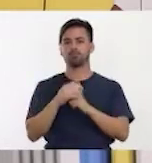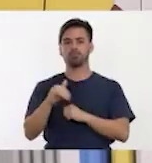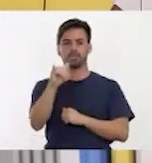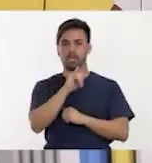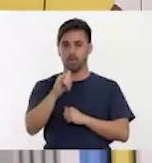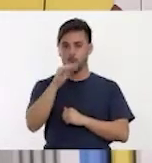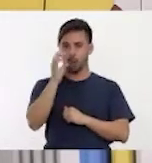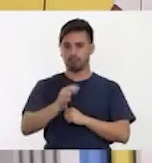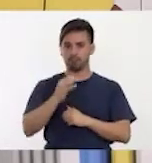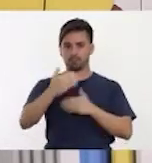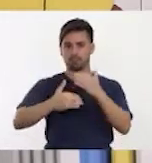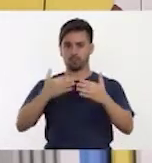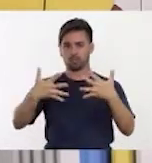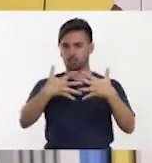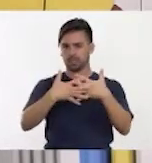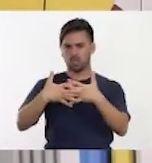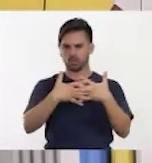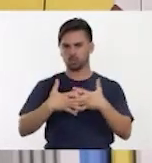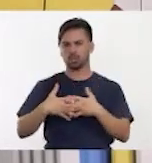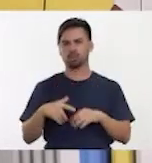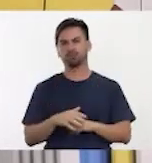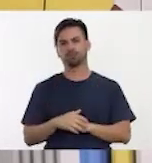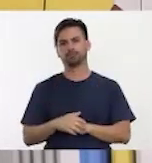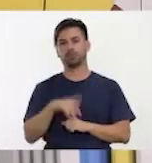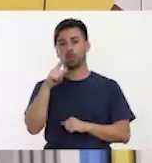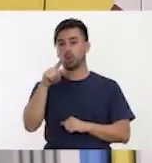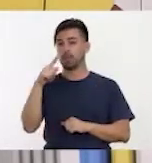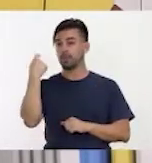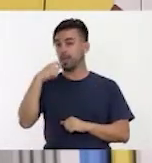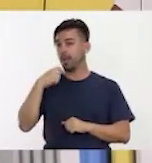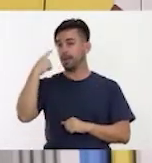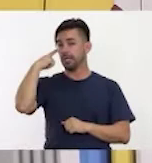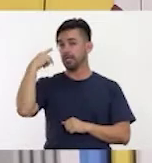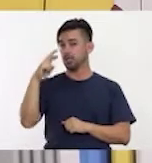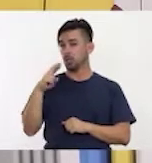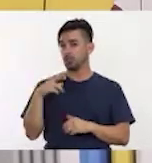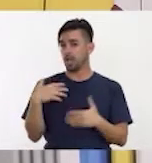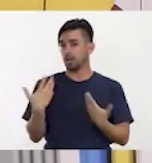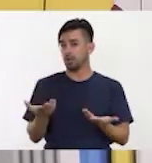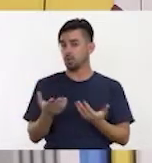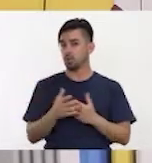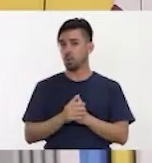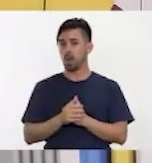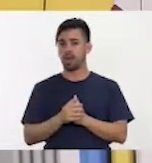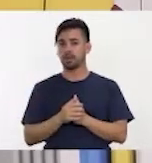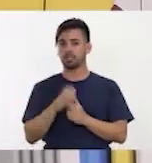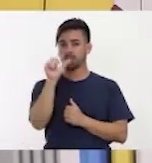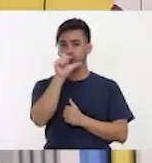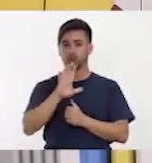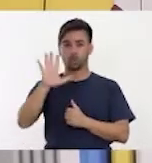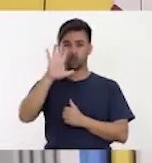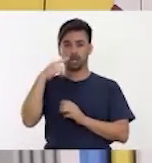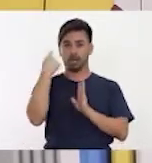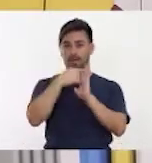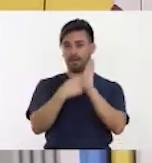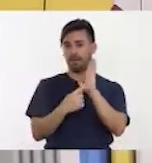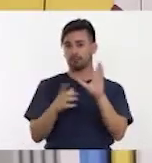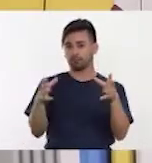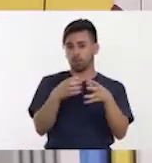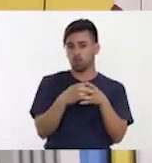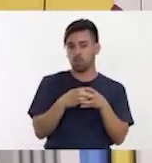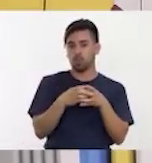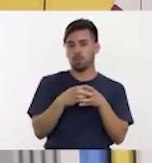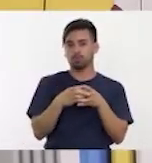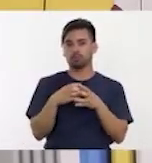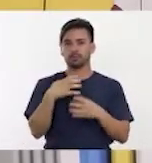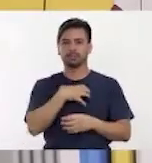del capitalismo similar al de Estados Unidos. Ustedes deben recordar cuál es la clase social que asume el poder político en